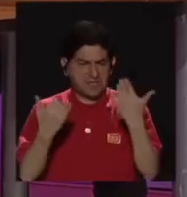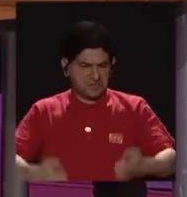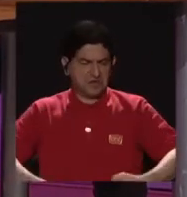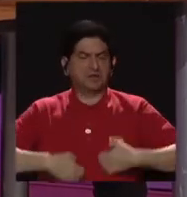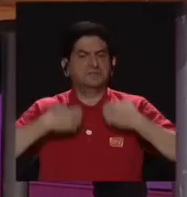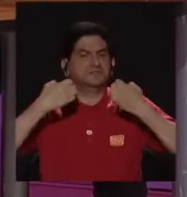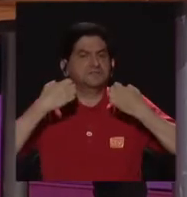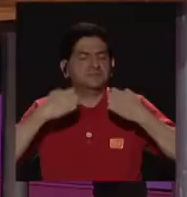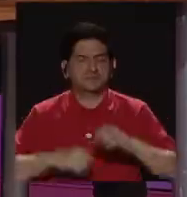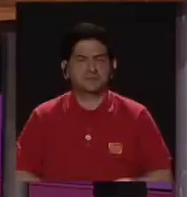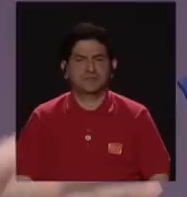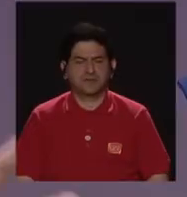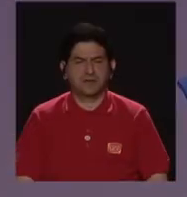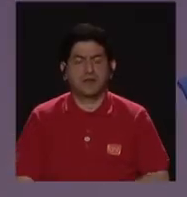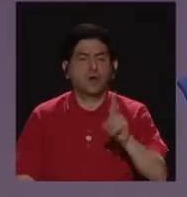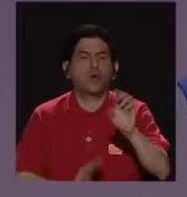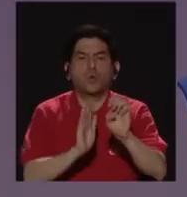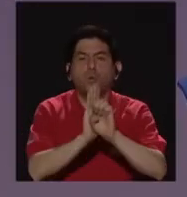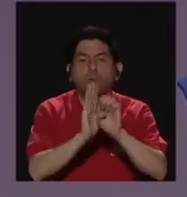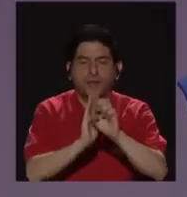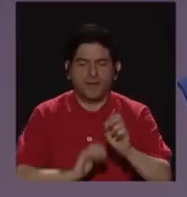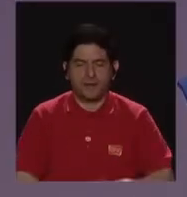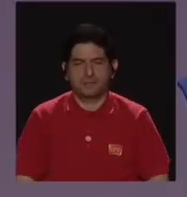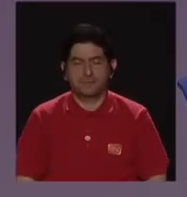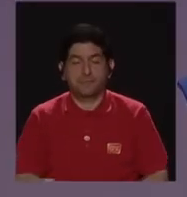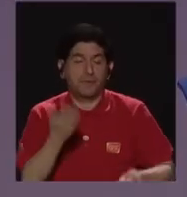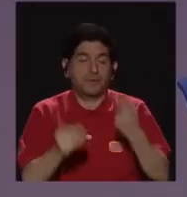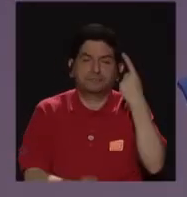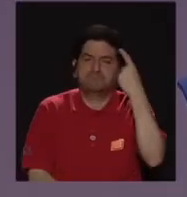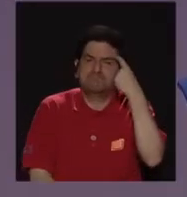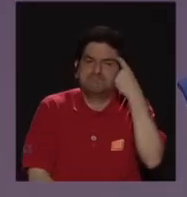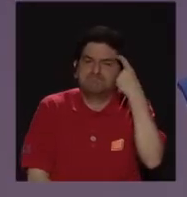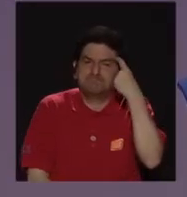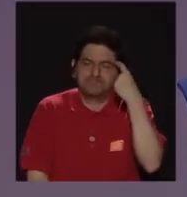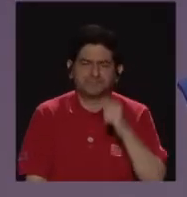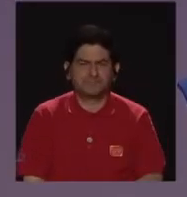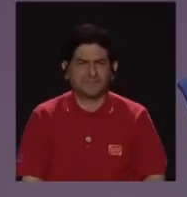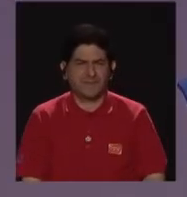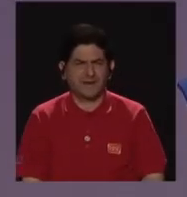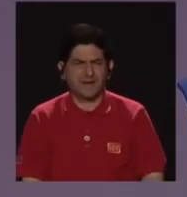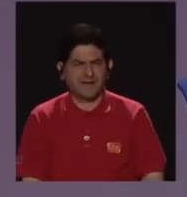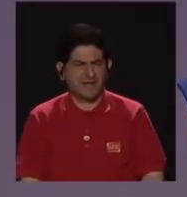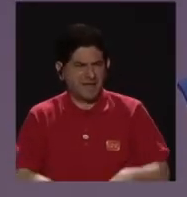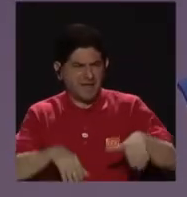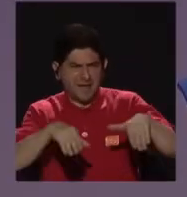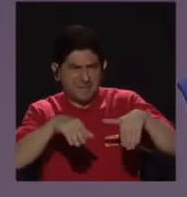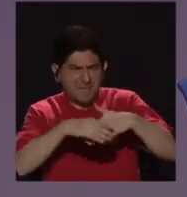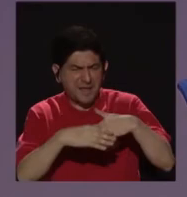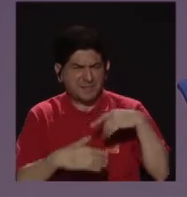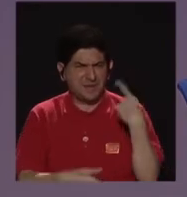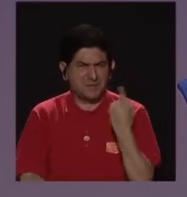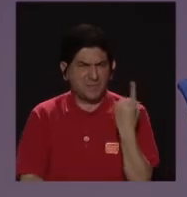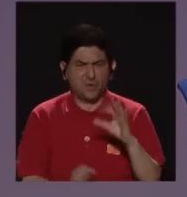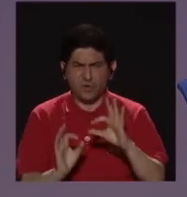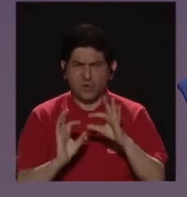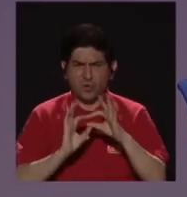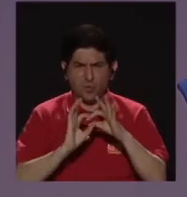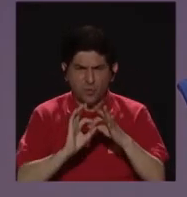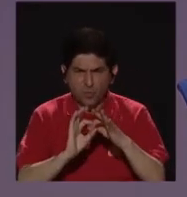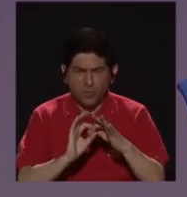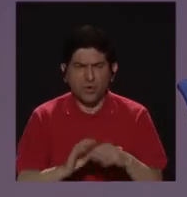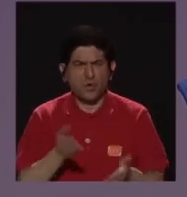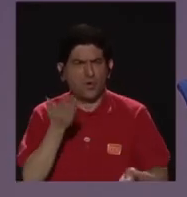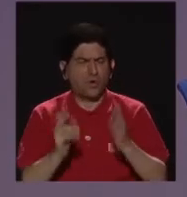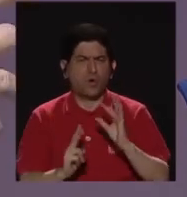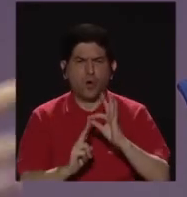existe por poner un ejemplo tal vez pensar no al matrimonio como la única posibilidad de adquirir